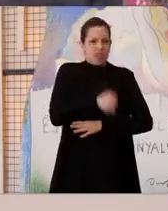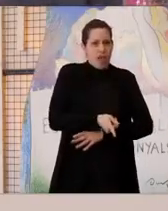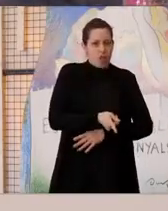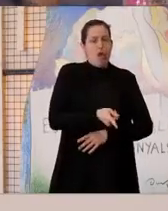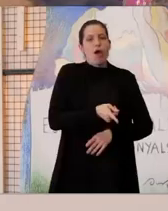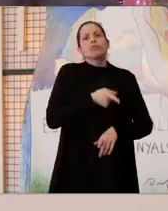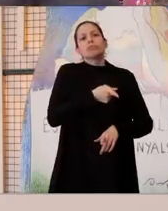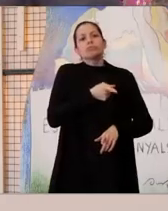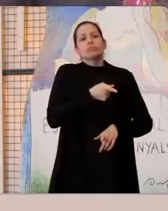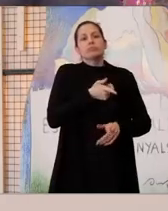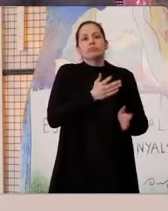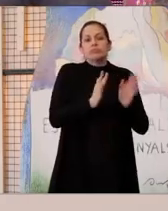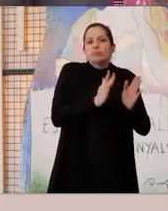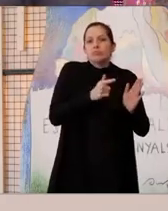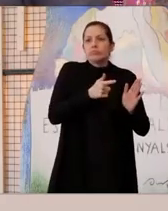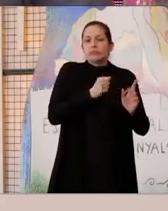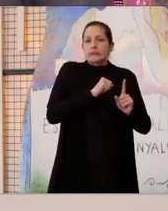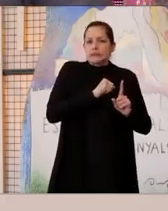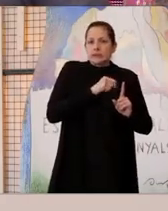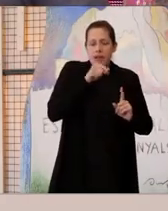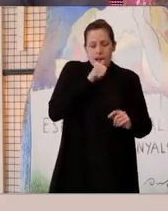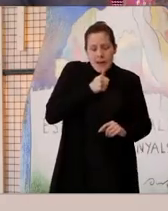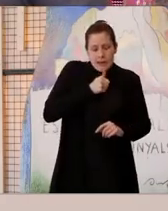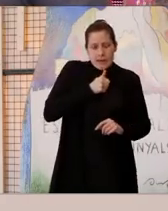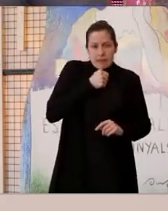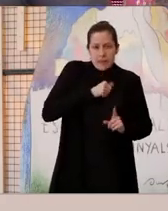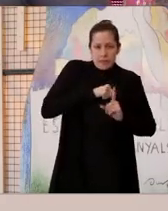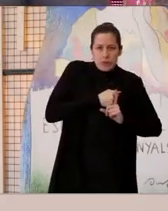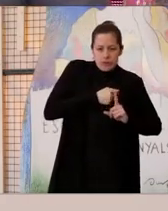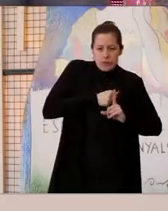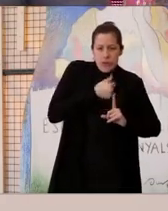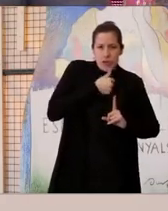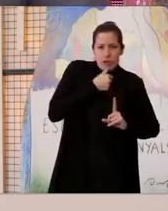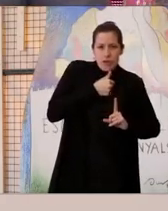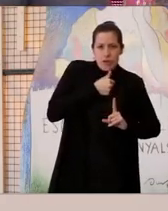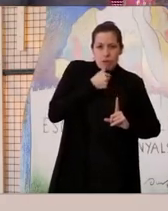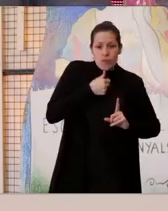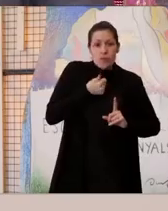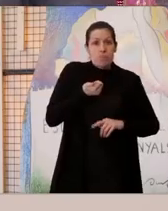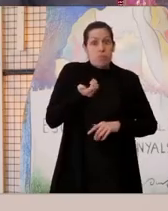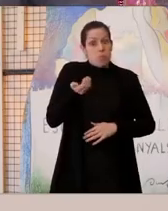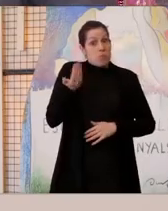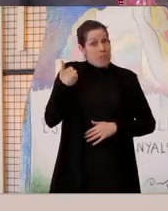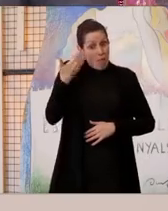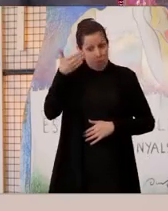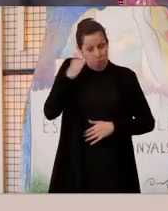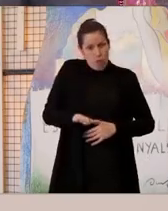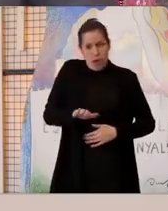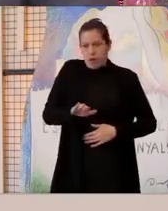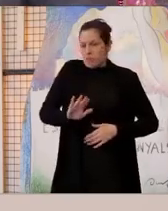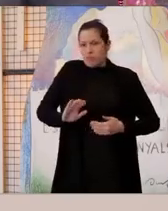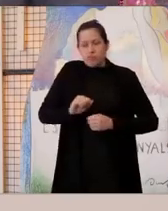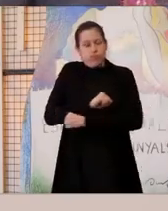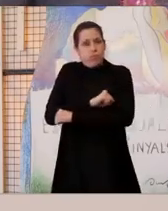más democrático y la evolución en España fue muy rápida y muy intensa Fíjate que llegamos